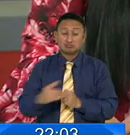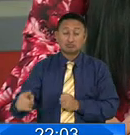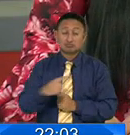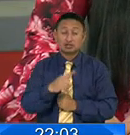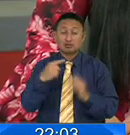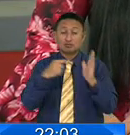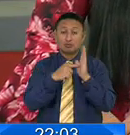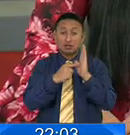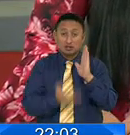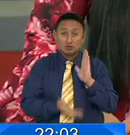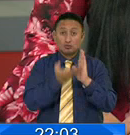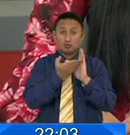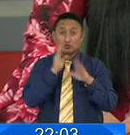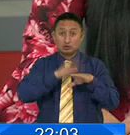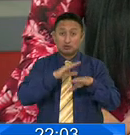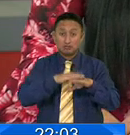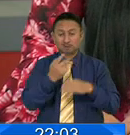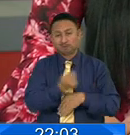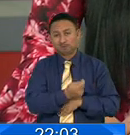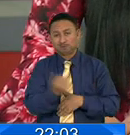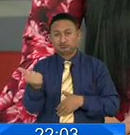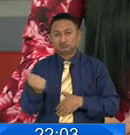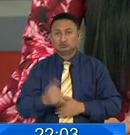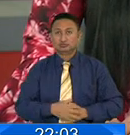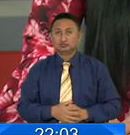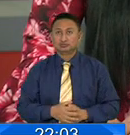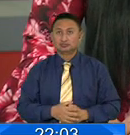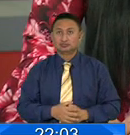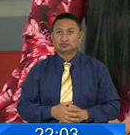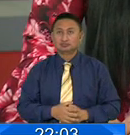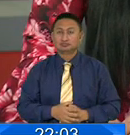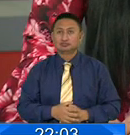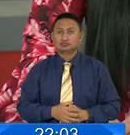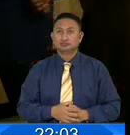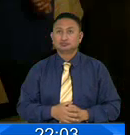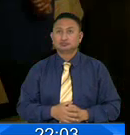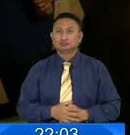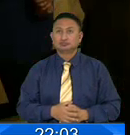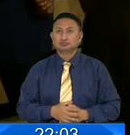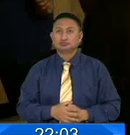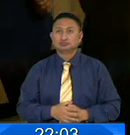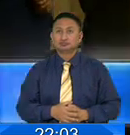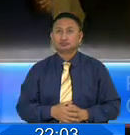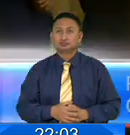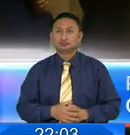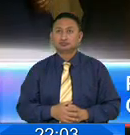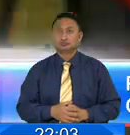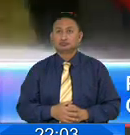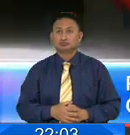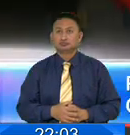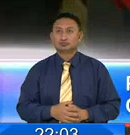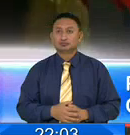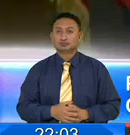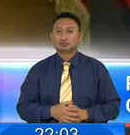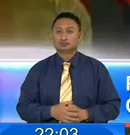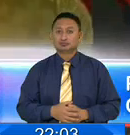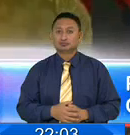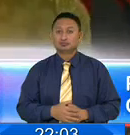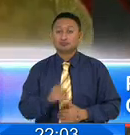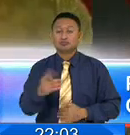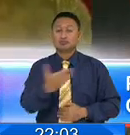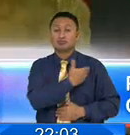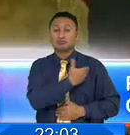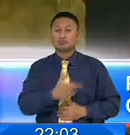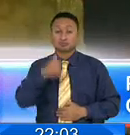tasas de interés para préstamos hipotecarios. El equipo de trabajo del presidente Guillermo Lasso sigue